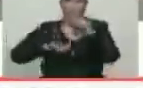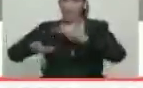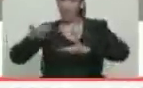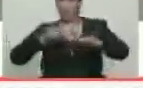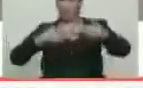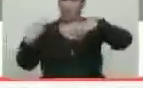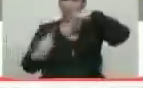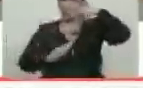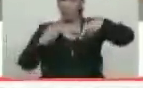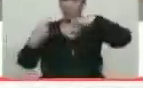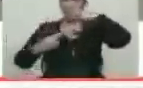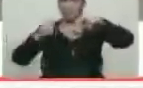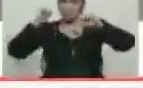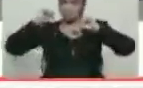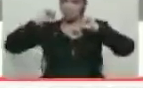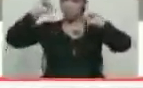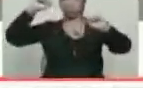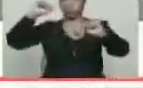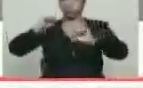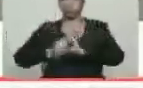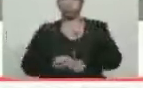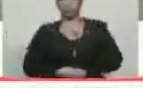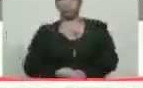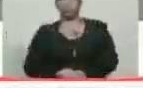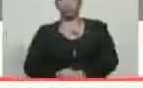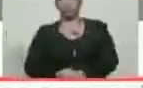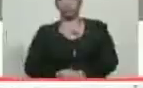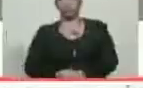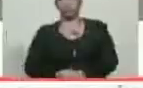¡Solidario y revolucionario!